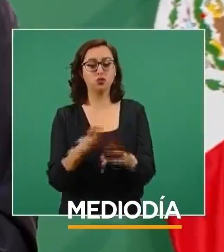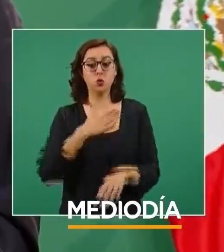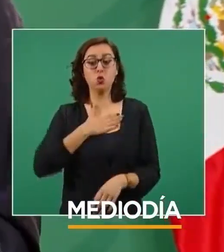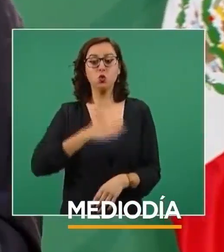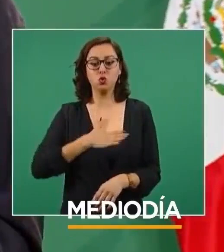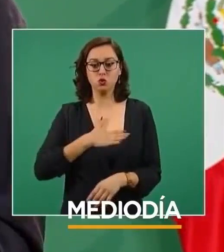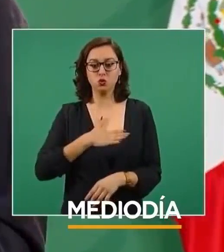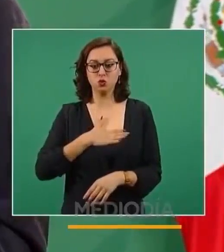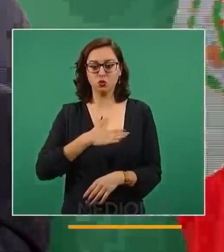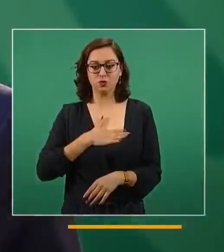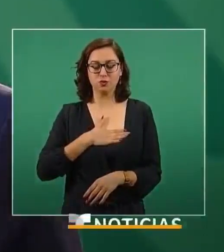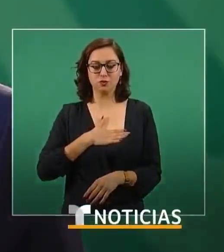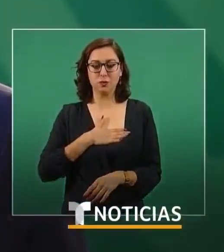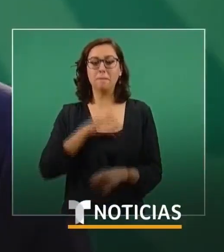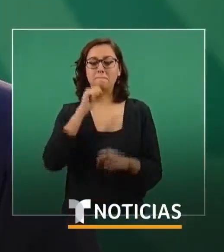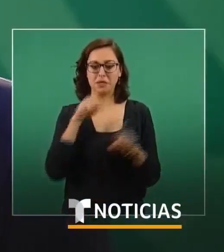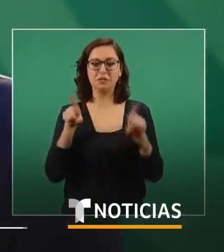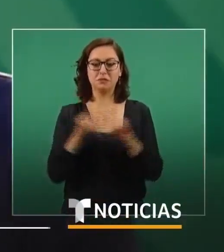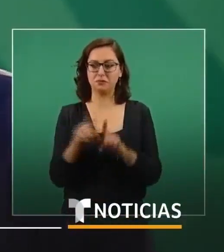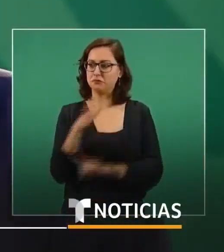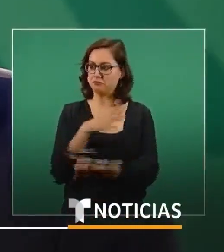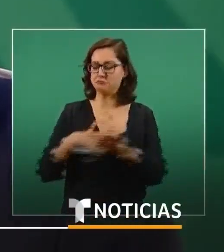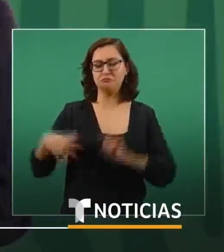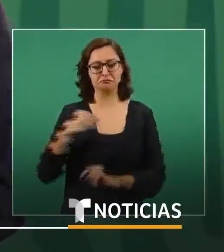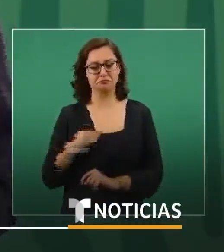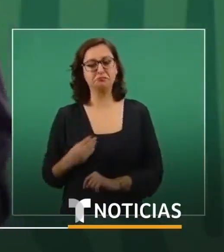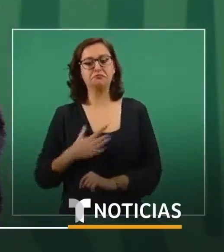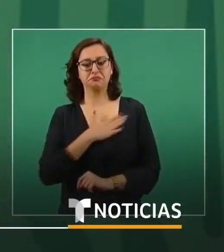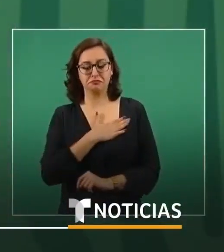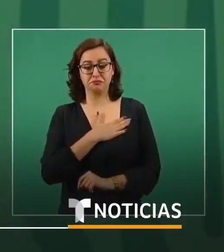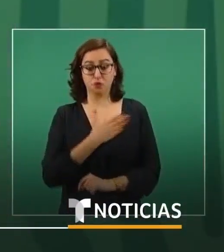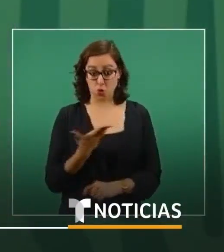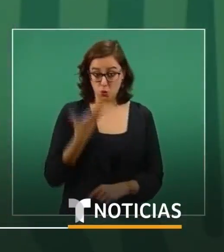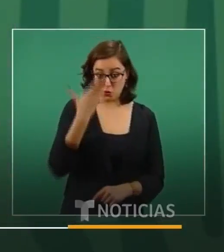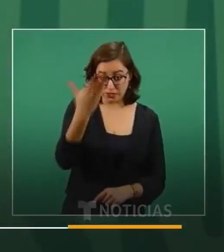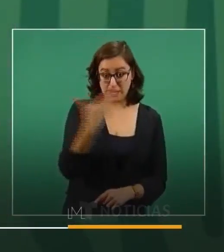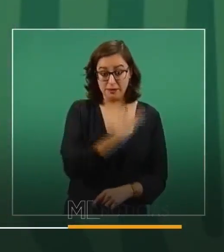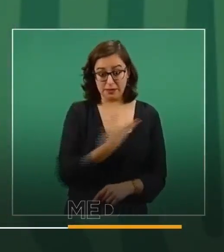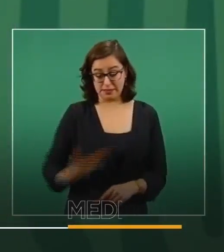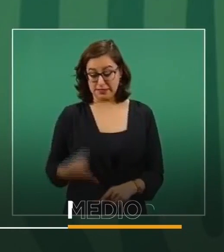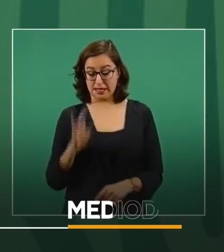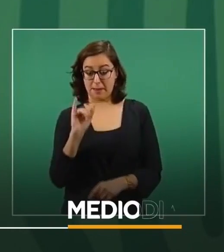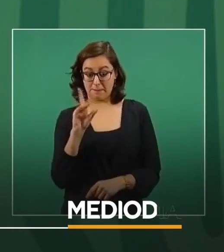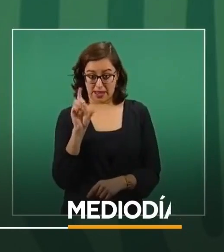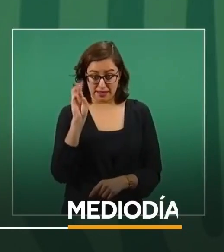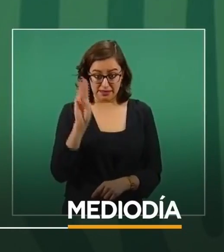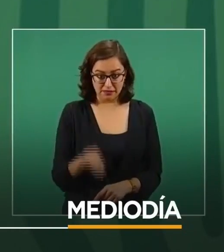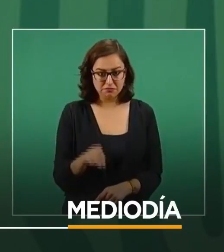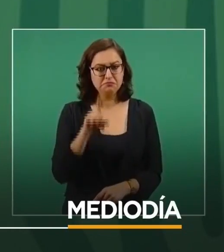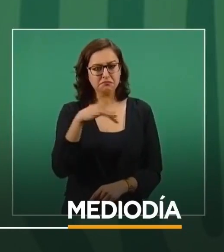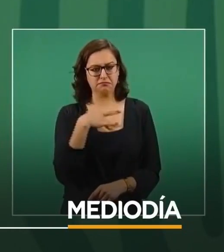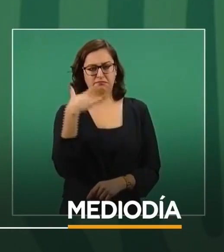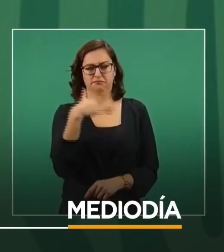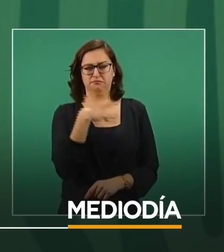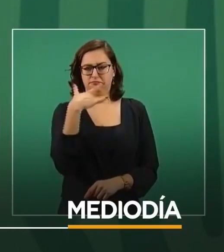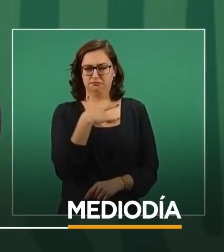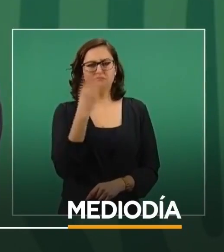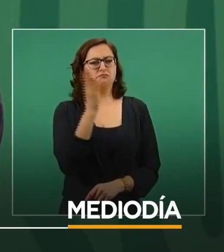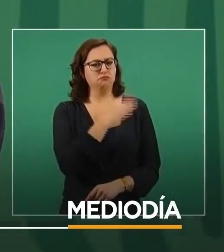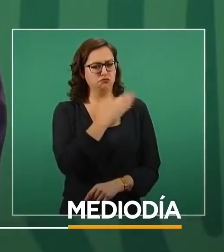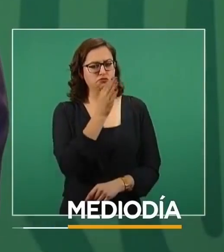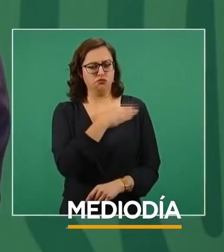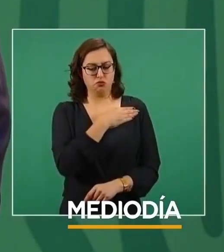Biden es un hombre sensible y sabe que el espíritu de trabajo y el deseo